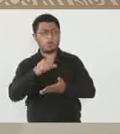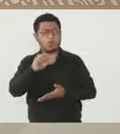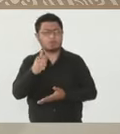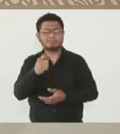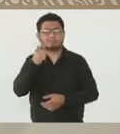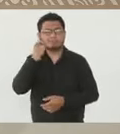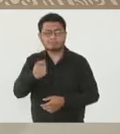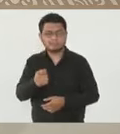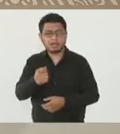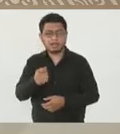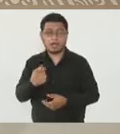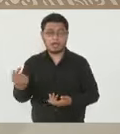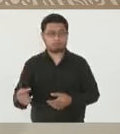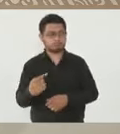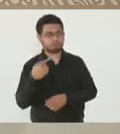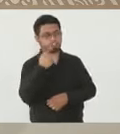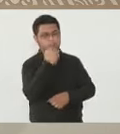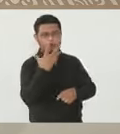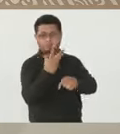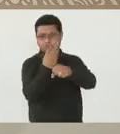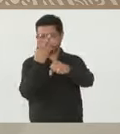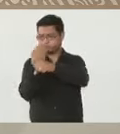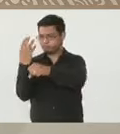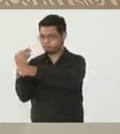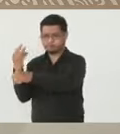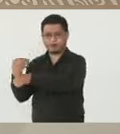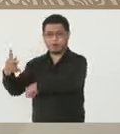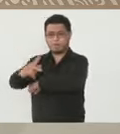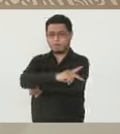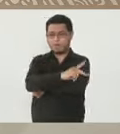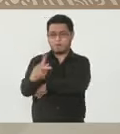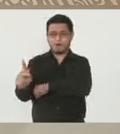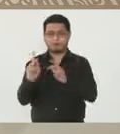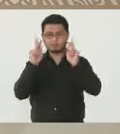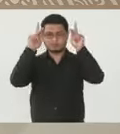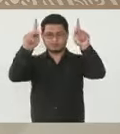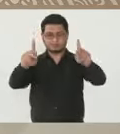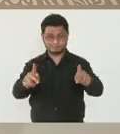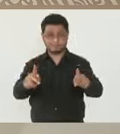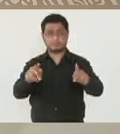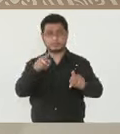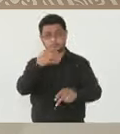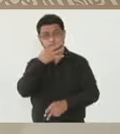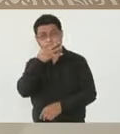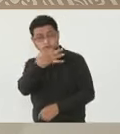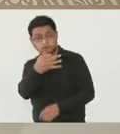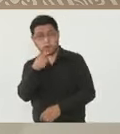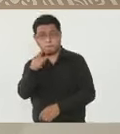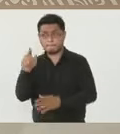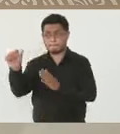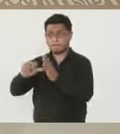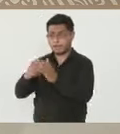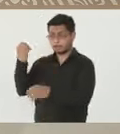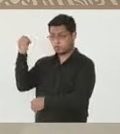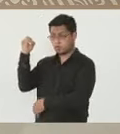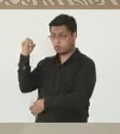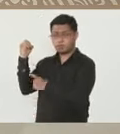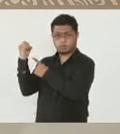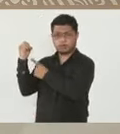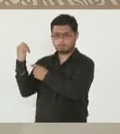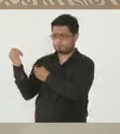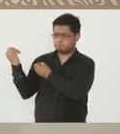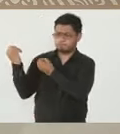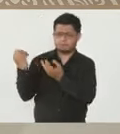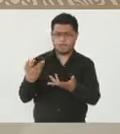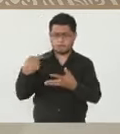es la ampliación y modernización del Puerto de Progreso, que usted anunció en el mes de octubre como parte del paquete de obras que